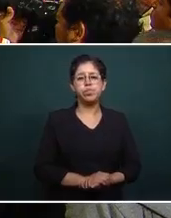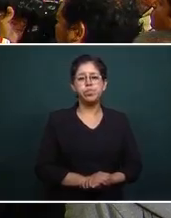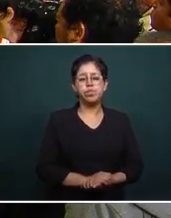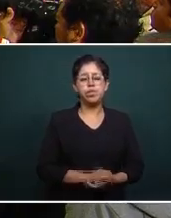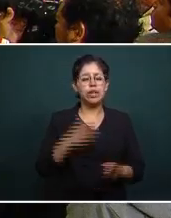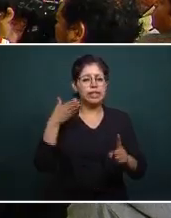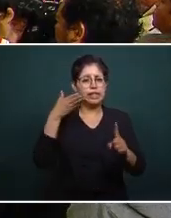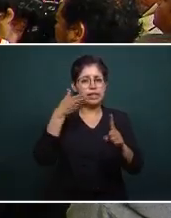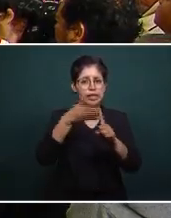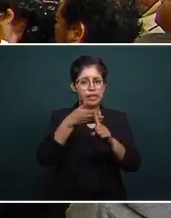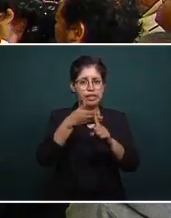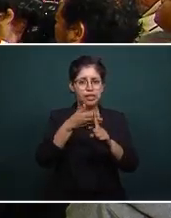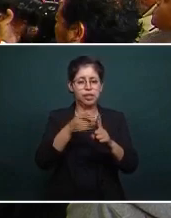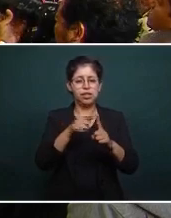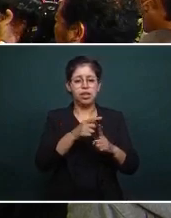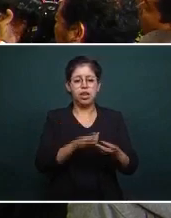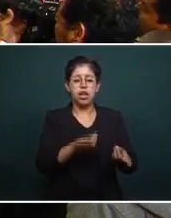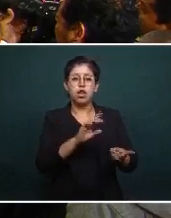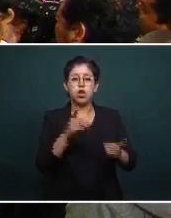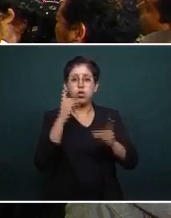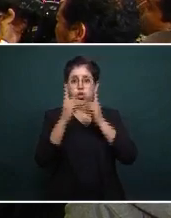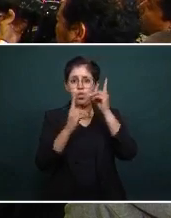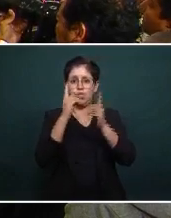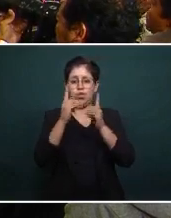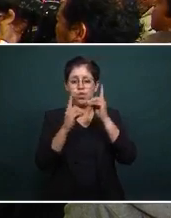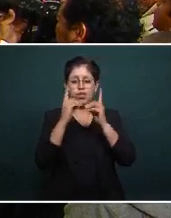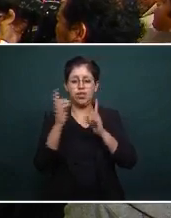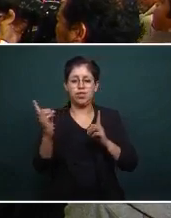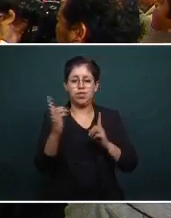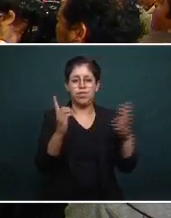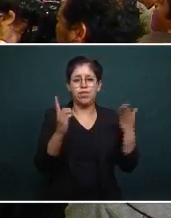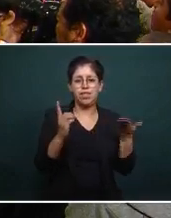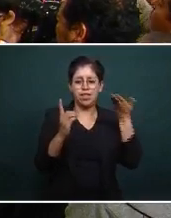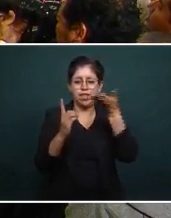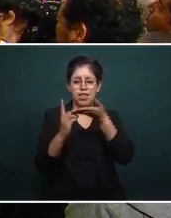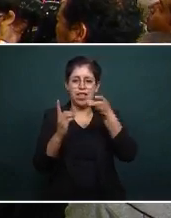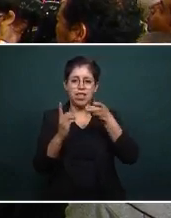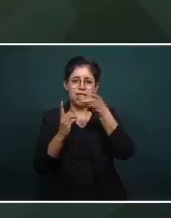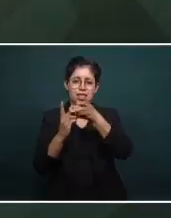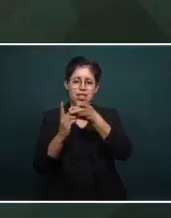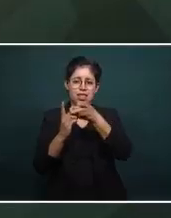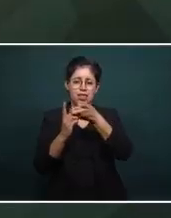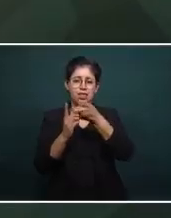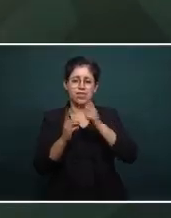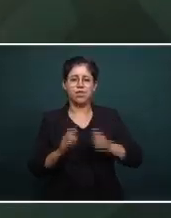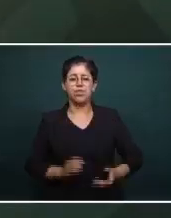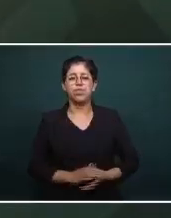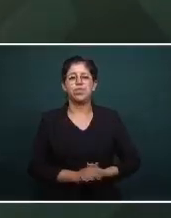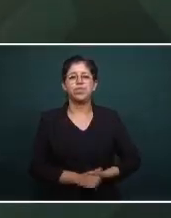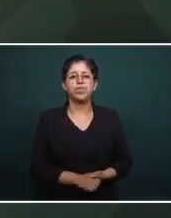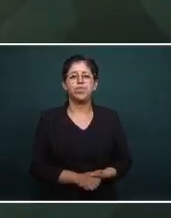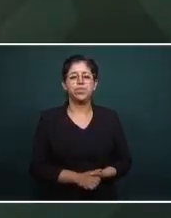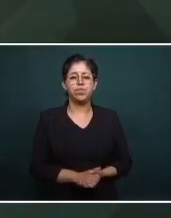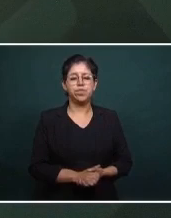Directo en este caso. Hay toda una reglamentación que